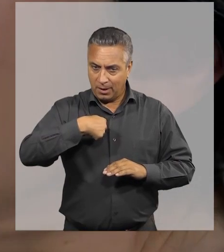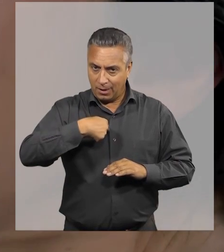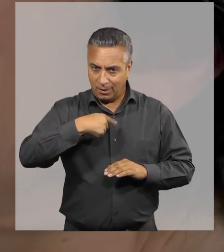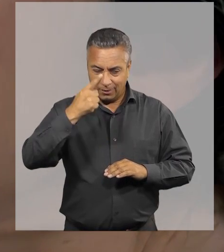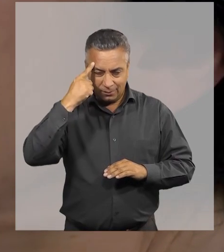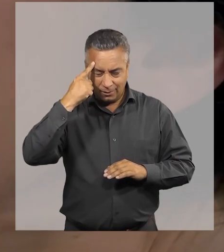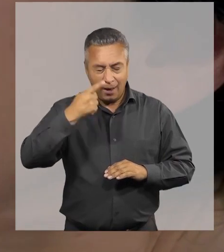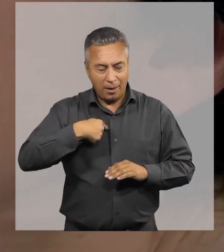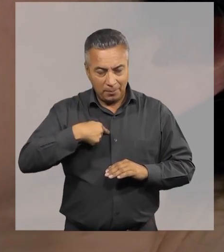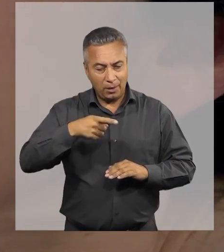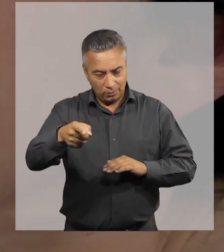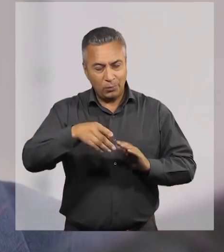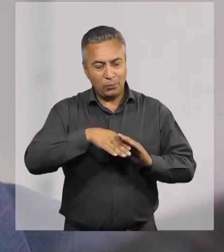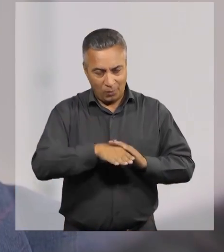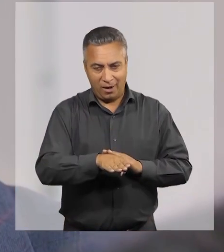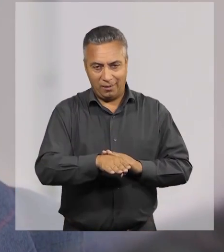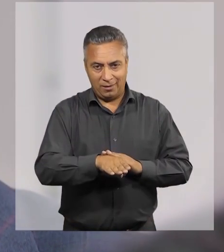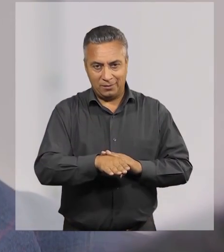Hazlo por mí.